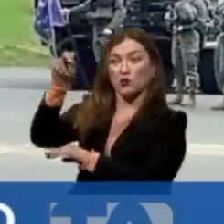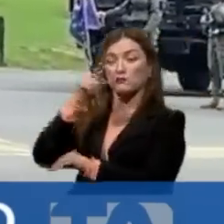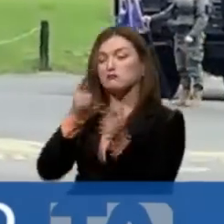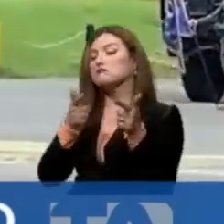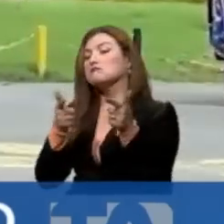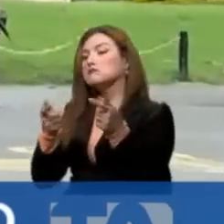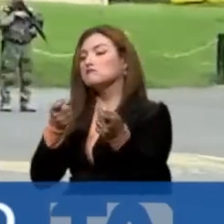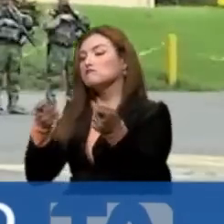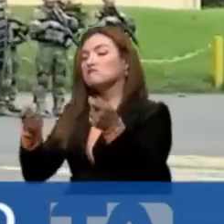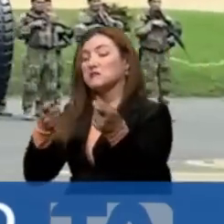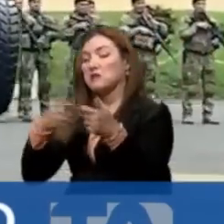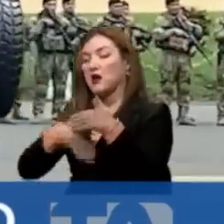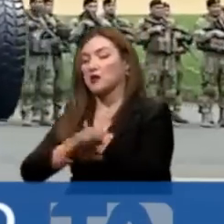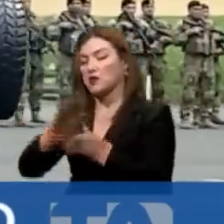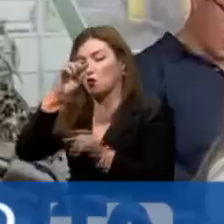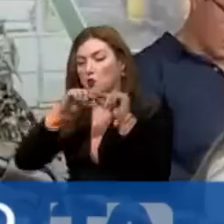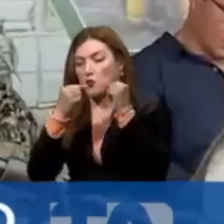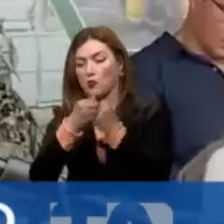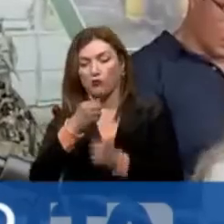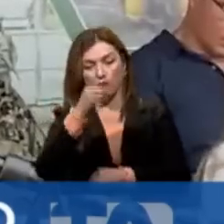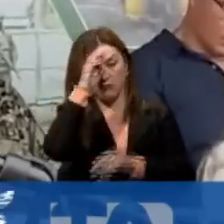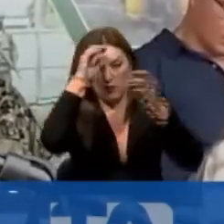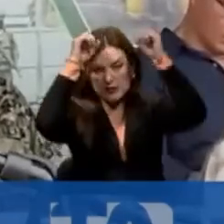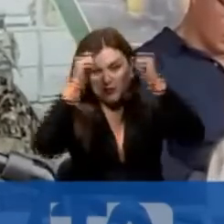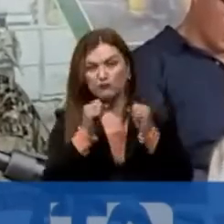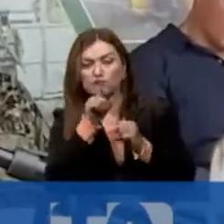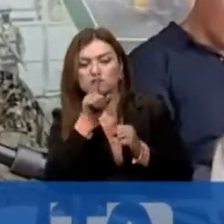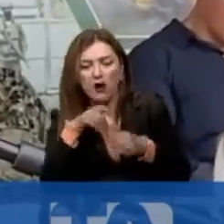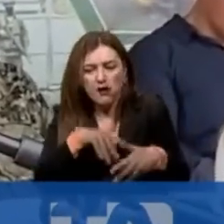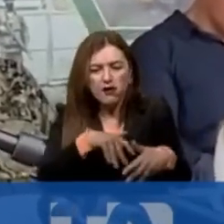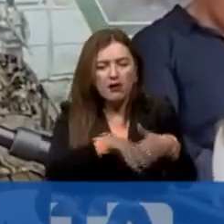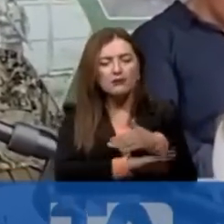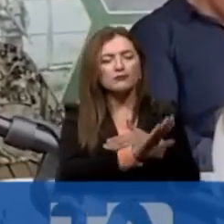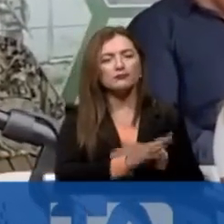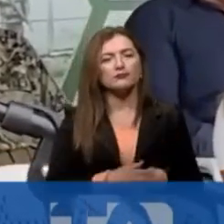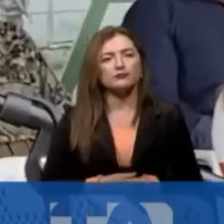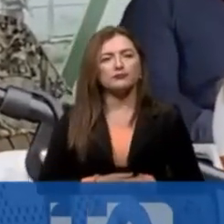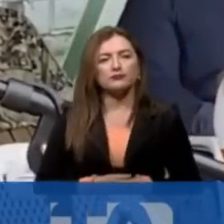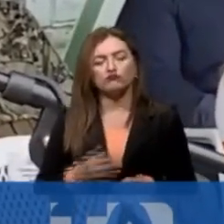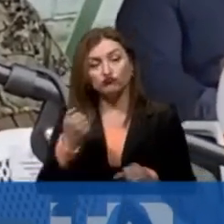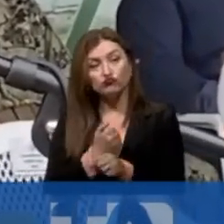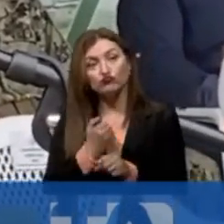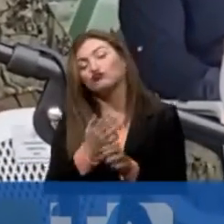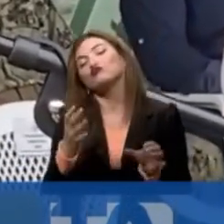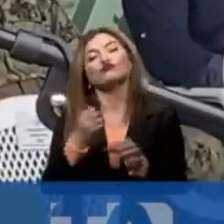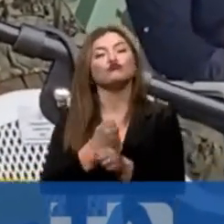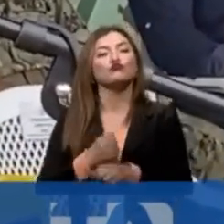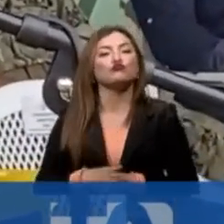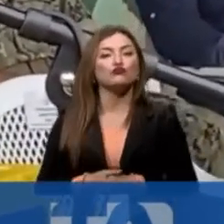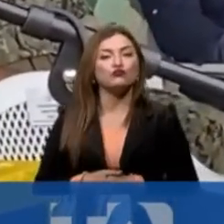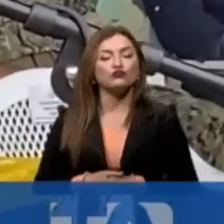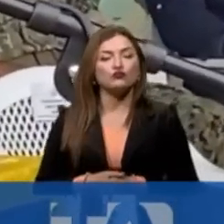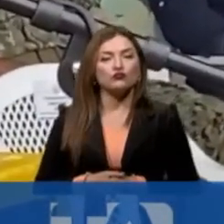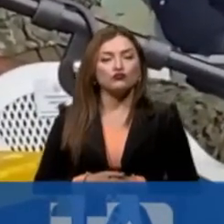incursionan elementos armados irregulares. La labor desarrollada hasta la fecha ha merecido